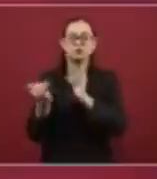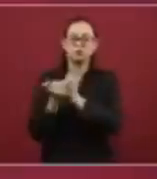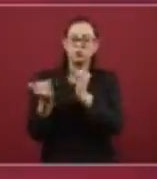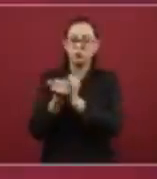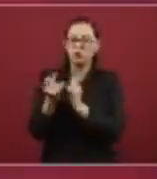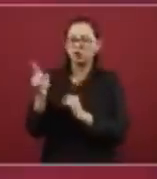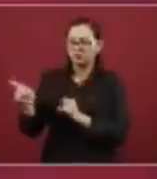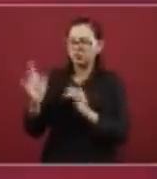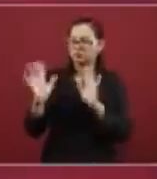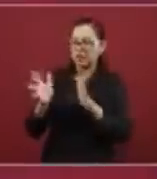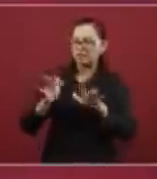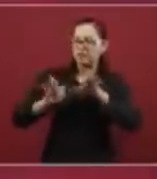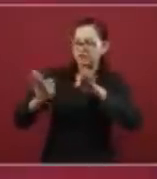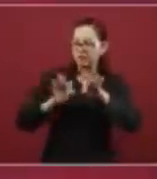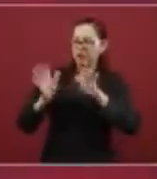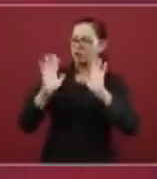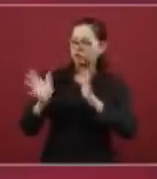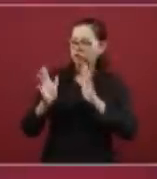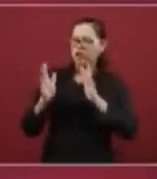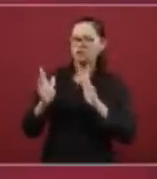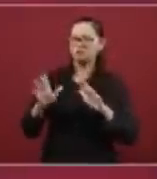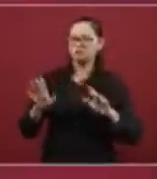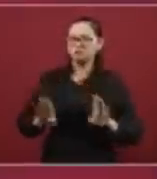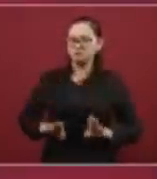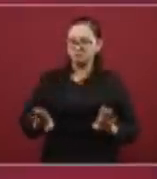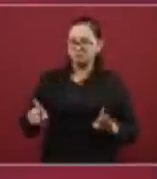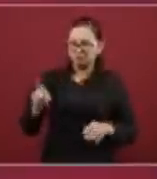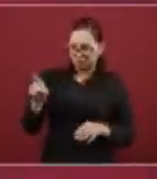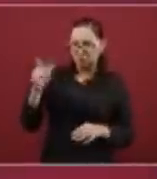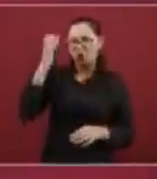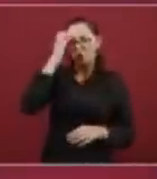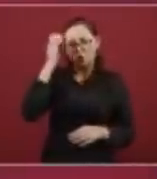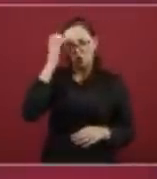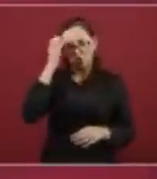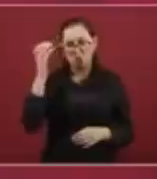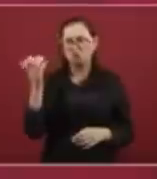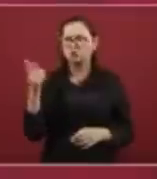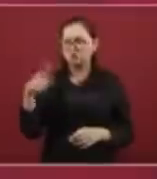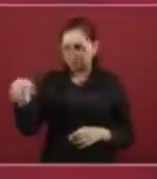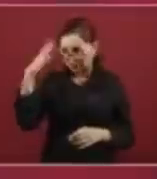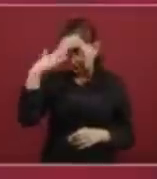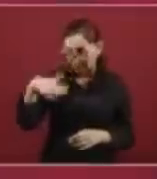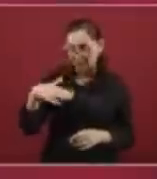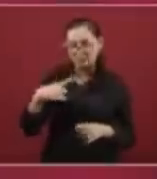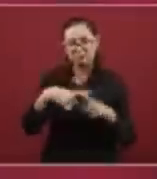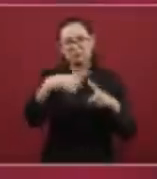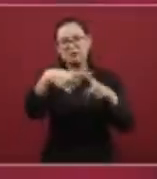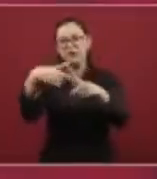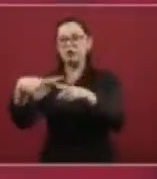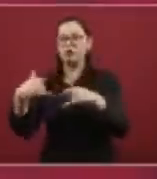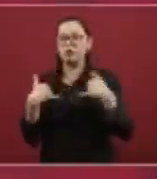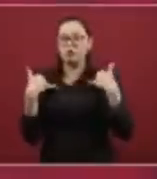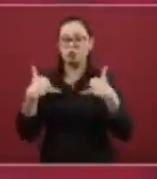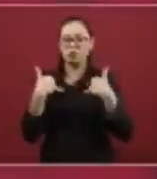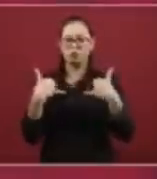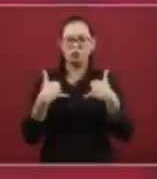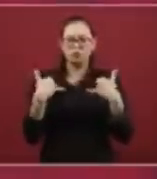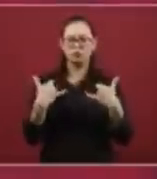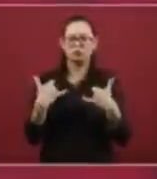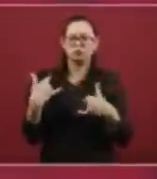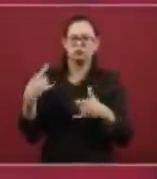un oficio, que nos ayuden, que ellos conocen a jóvenes de